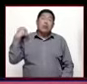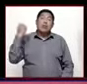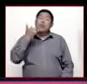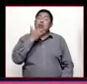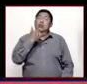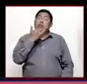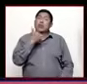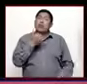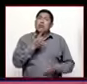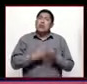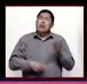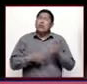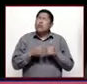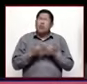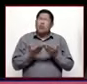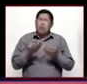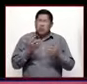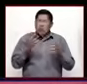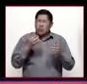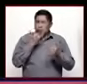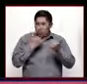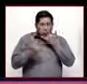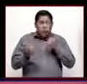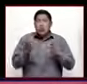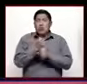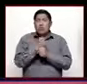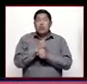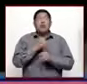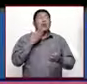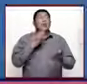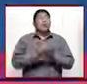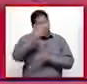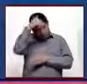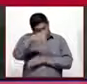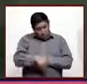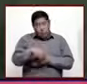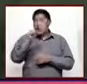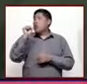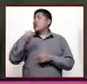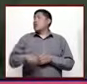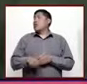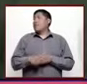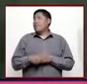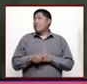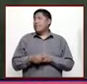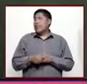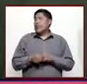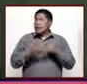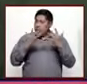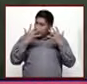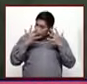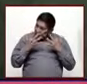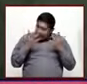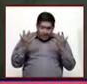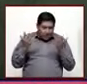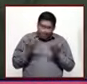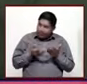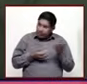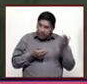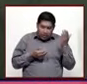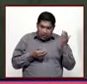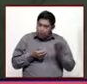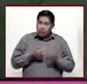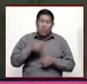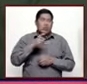en el lugar? ¿Cuál es la información que se tiene hasta el momento? Muy buenas noches, lamentablemente se ha tenido que registrar este hecho.